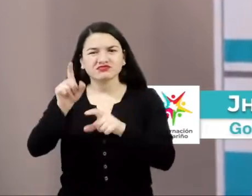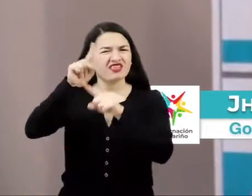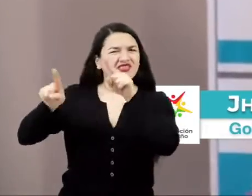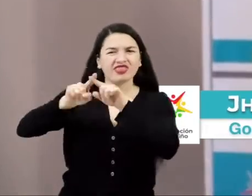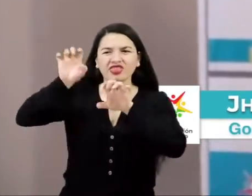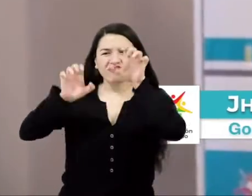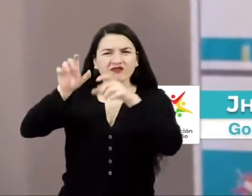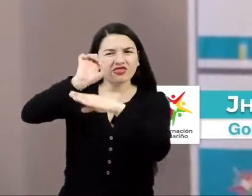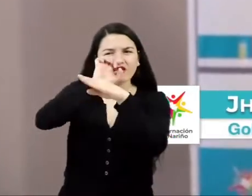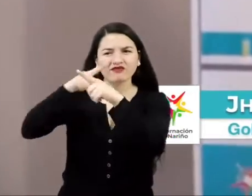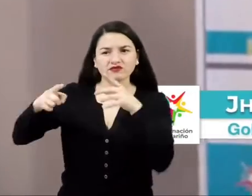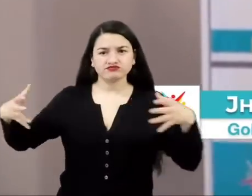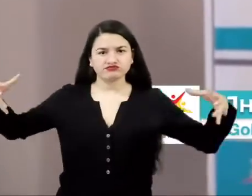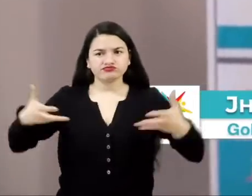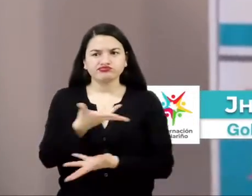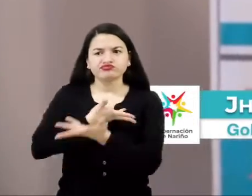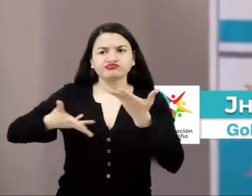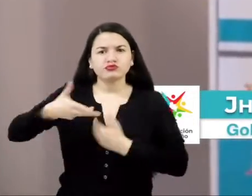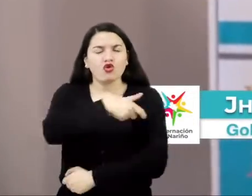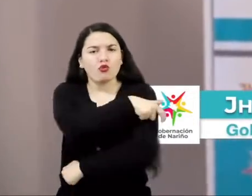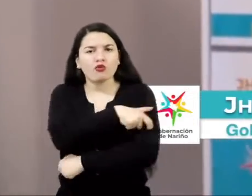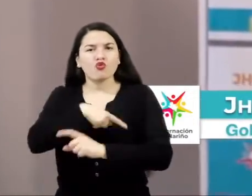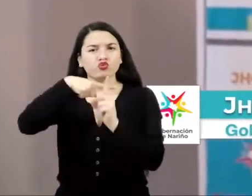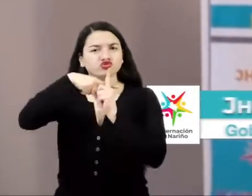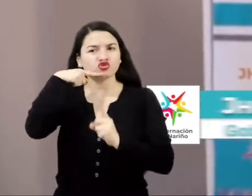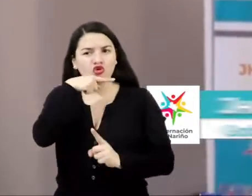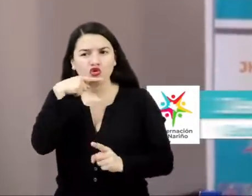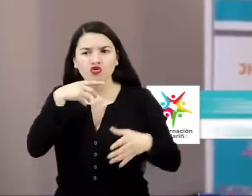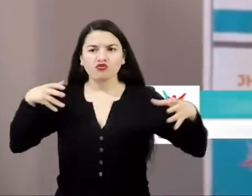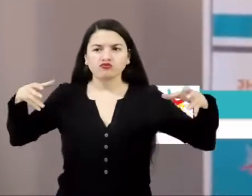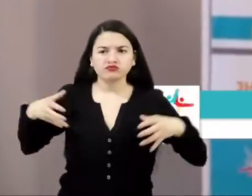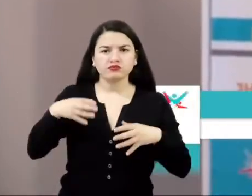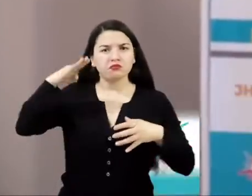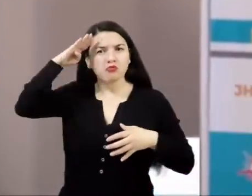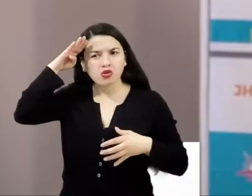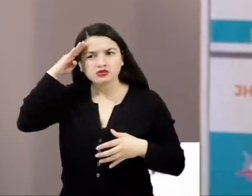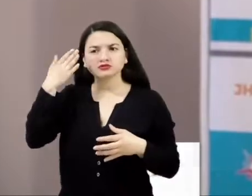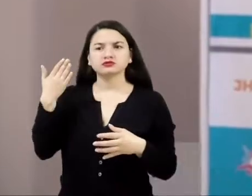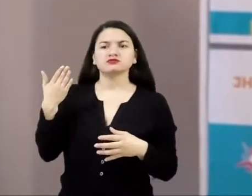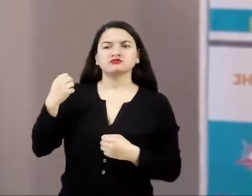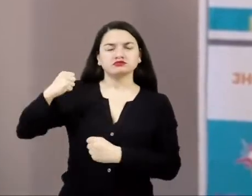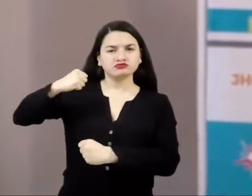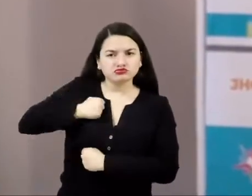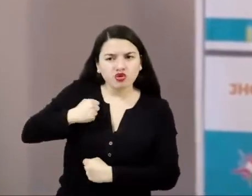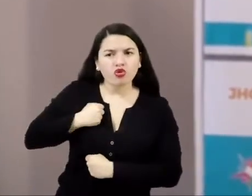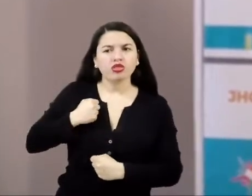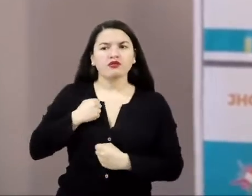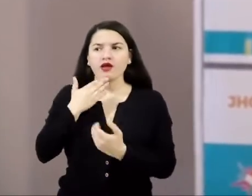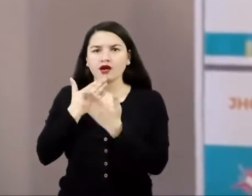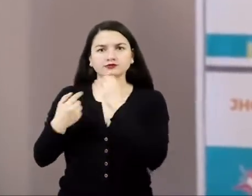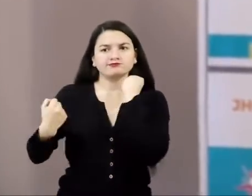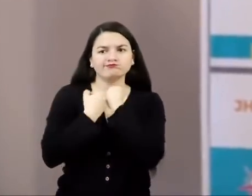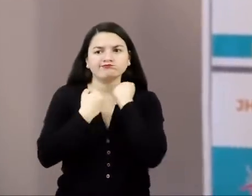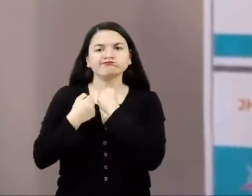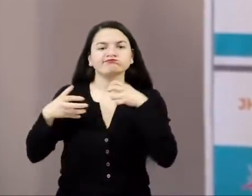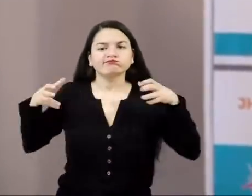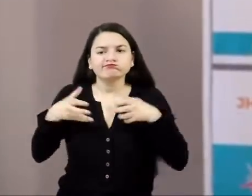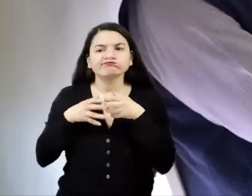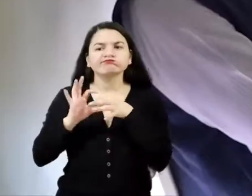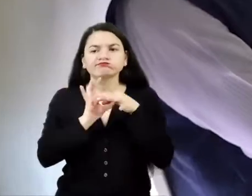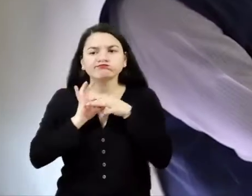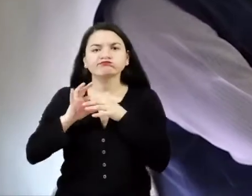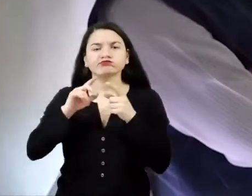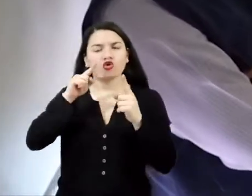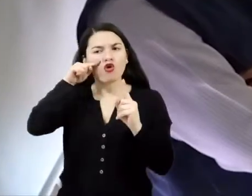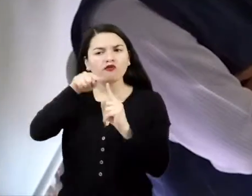de un gran equipo que se forma desde la unidad, a los organismos de socorro, a los bomberos voluntarios, a la defensa civil, a la